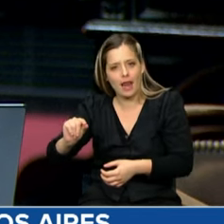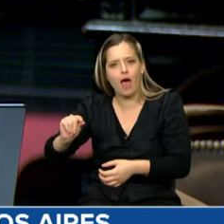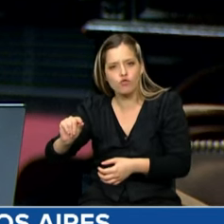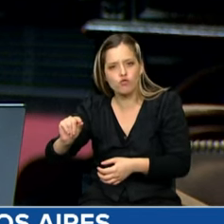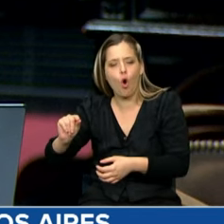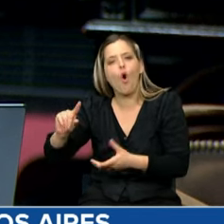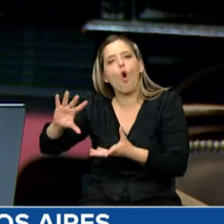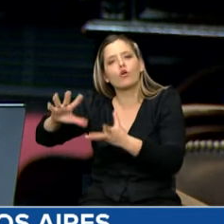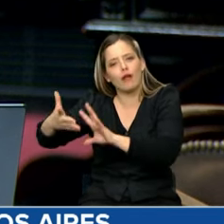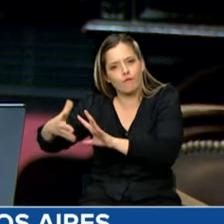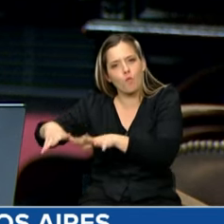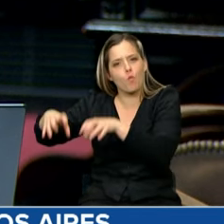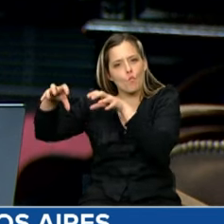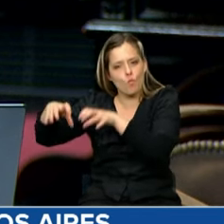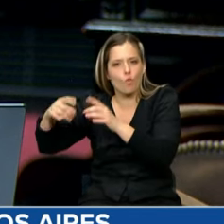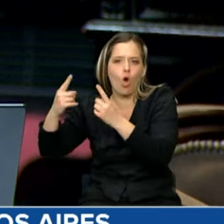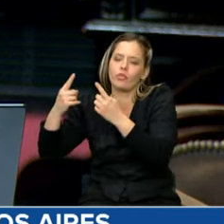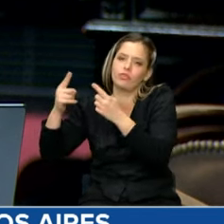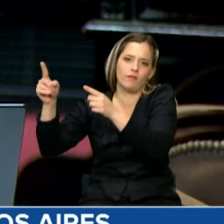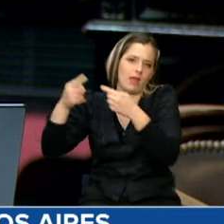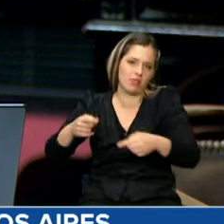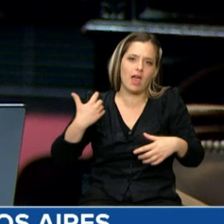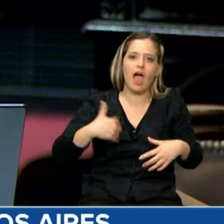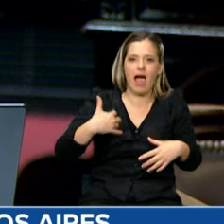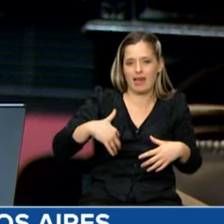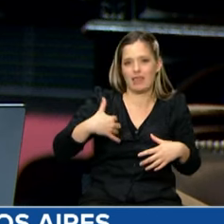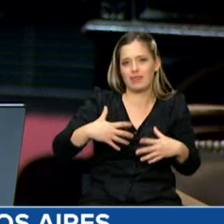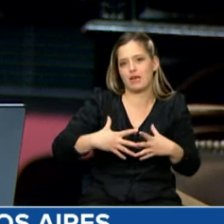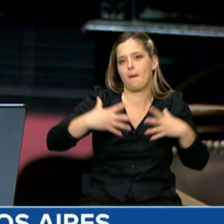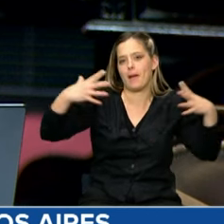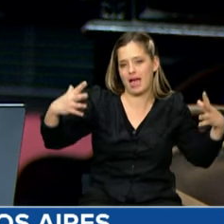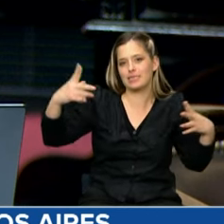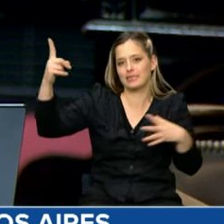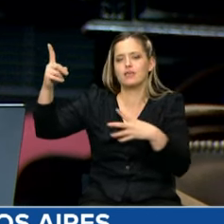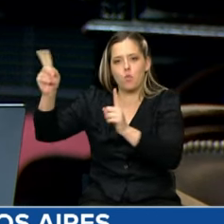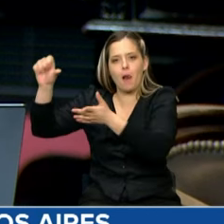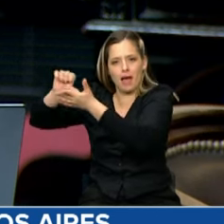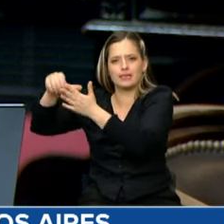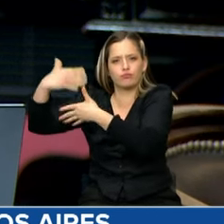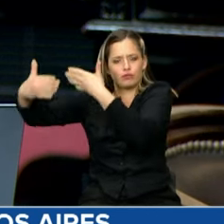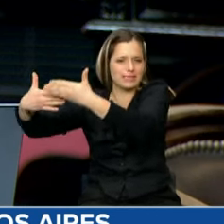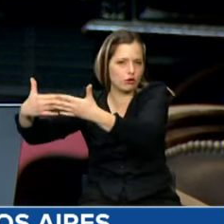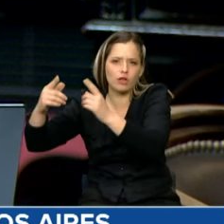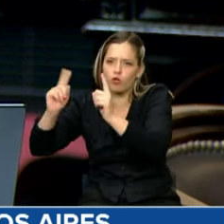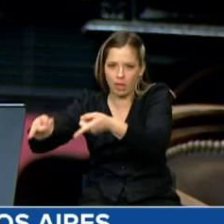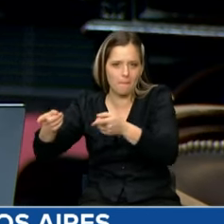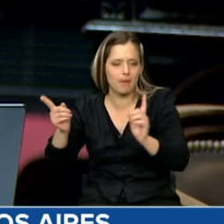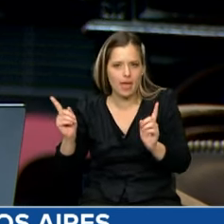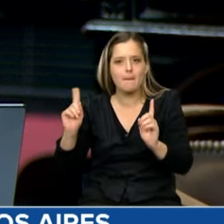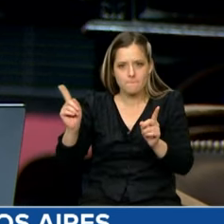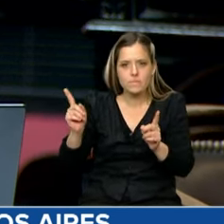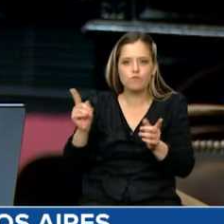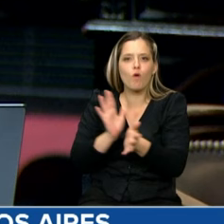yacimientos tal vez más chicos que el de la Argentina en algunos casos pero que ya están mucho más desarrollados que nosotros es decir